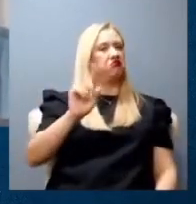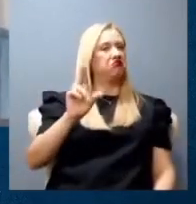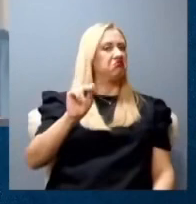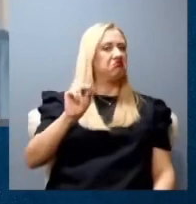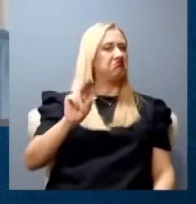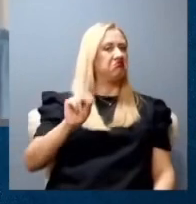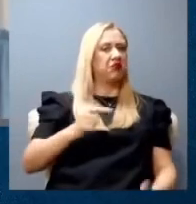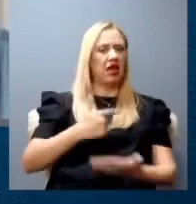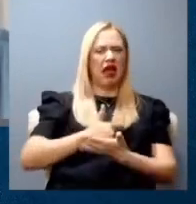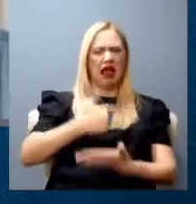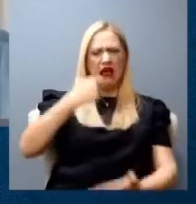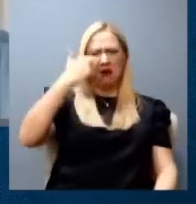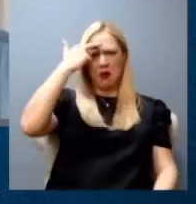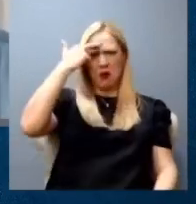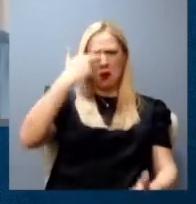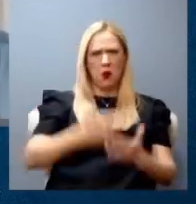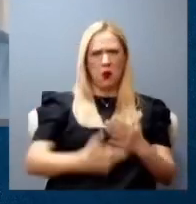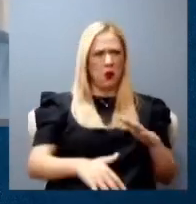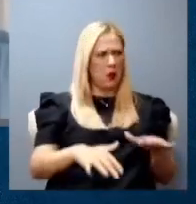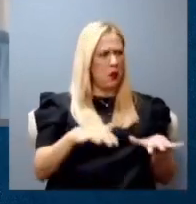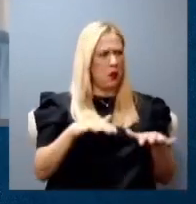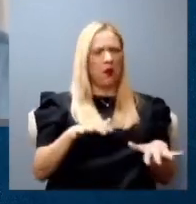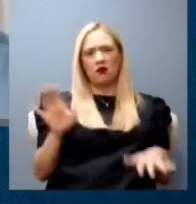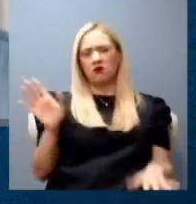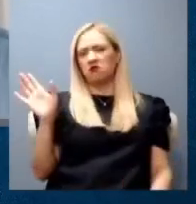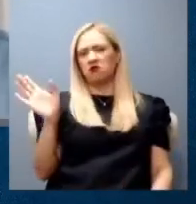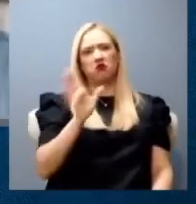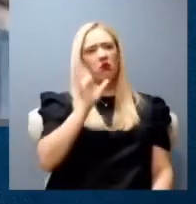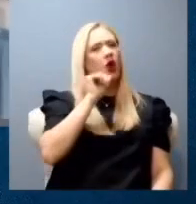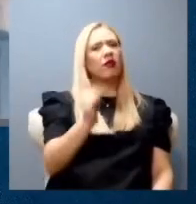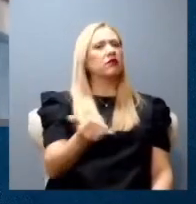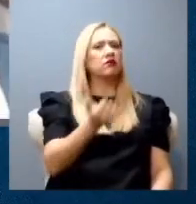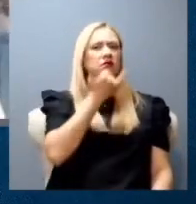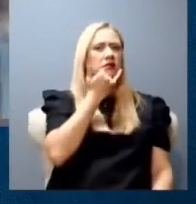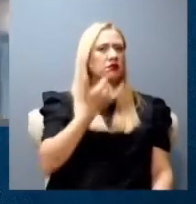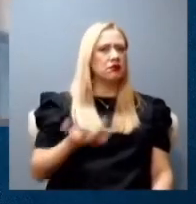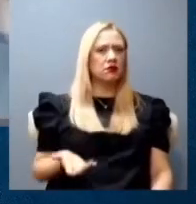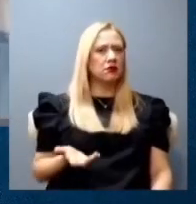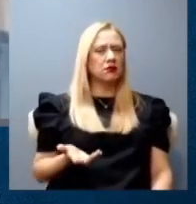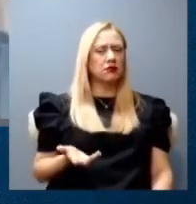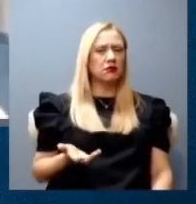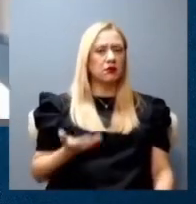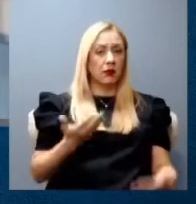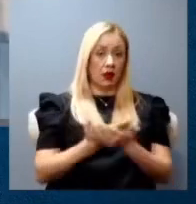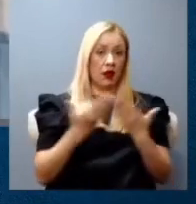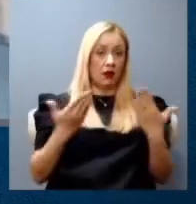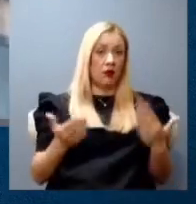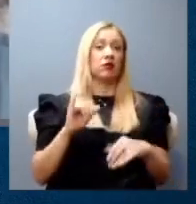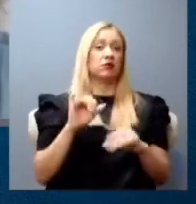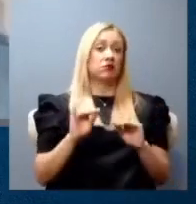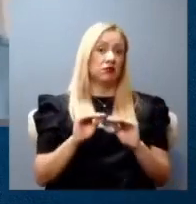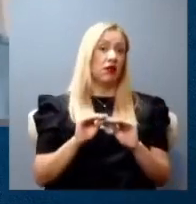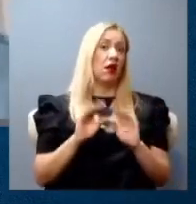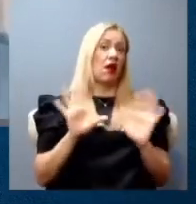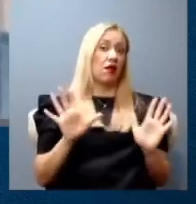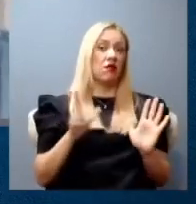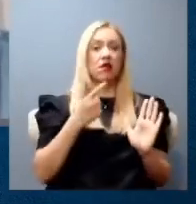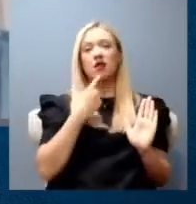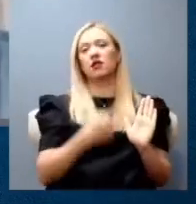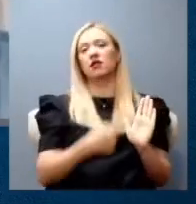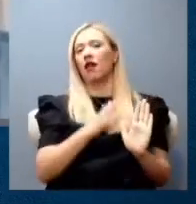graves infracciones al derecho internacional humanitario. Hoy es claro, no solamente en términos jurídicos,